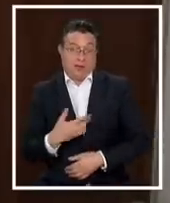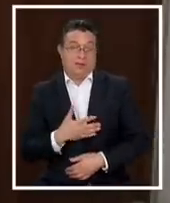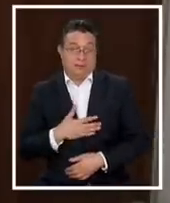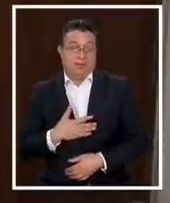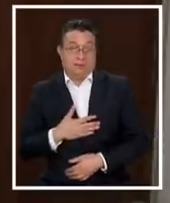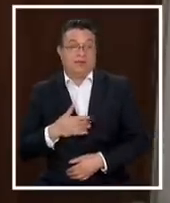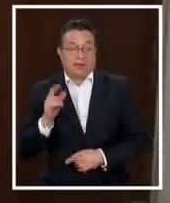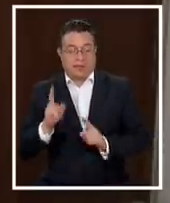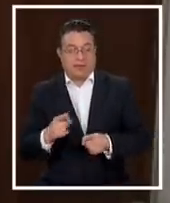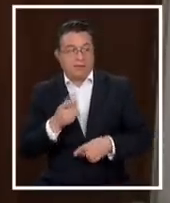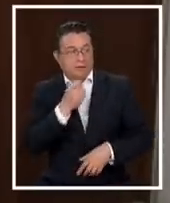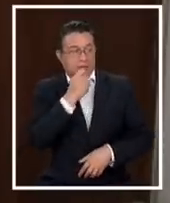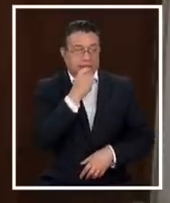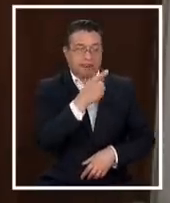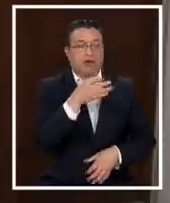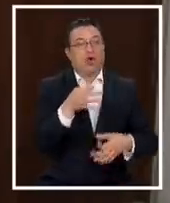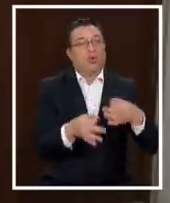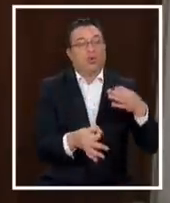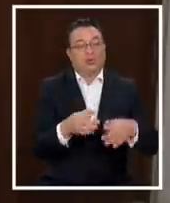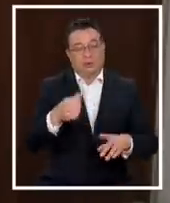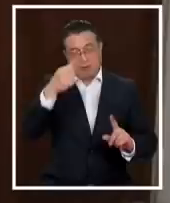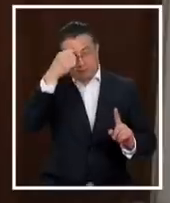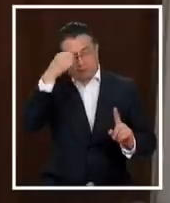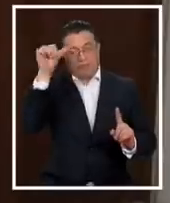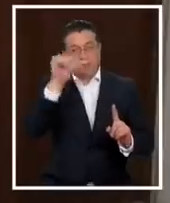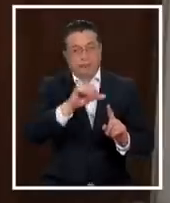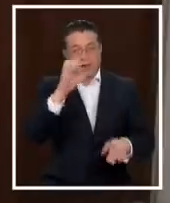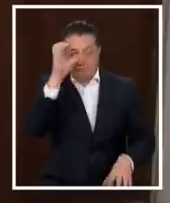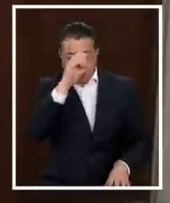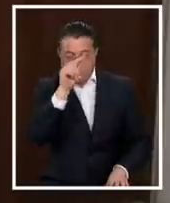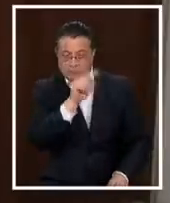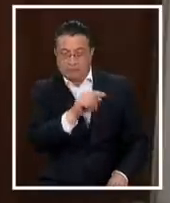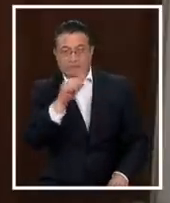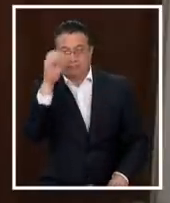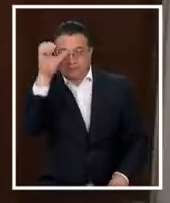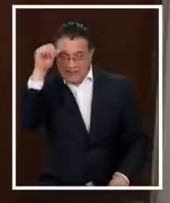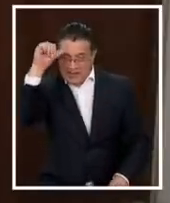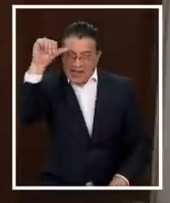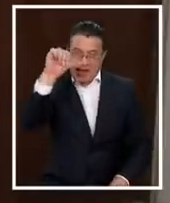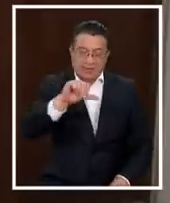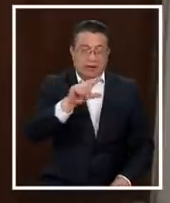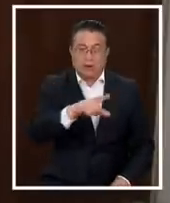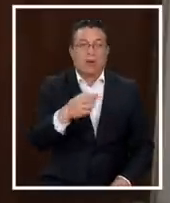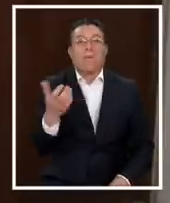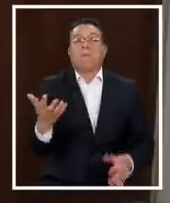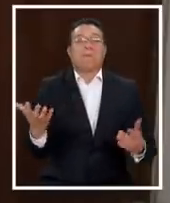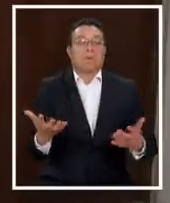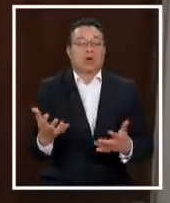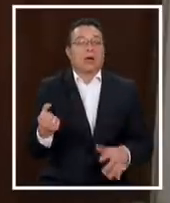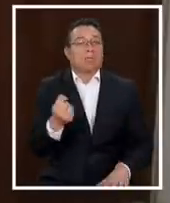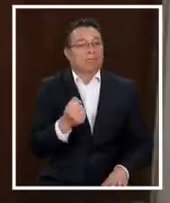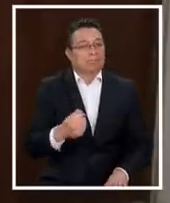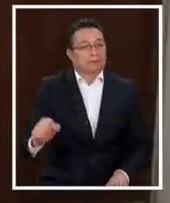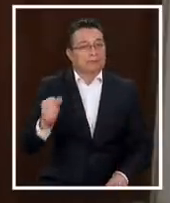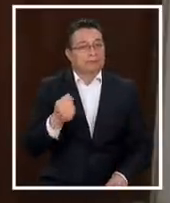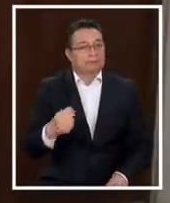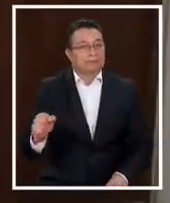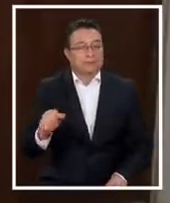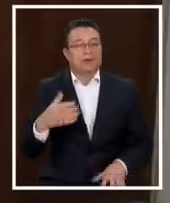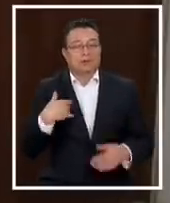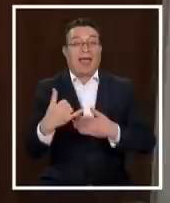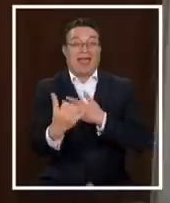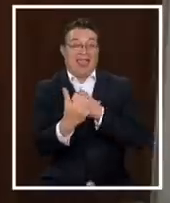tenemos que ir a la justicia para castigar, para que se busque el castigo por en el fondo,